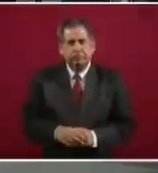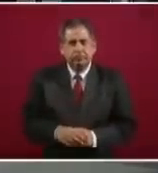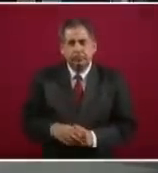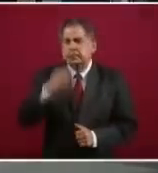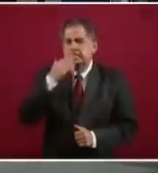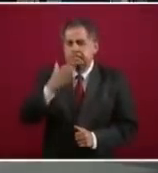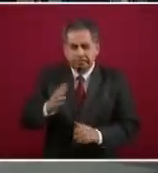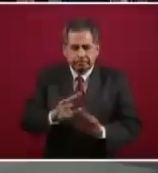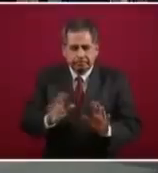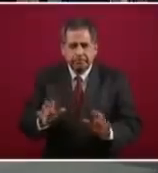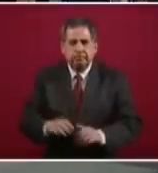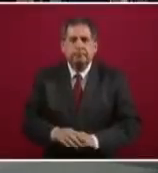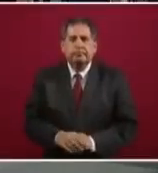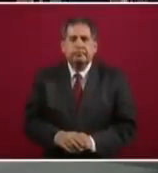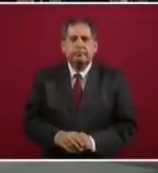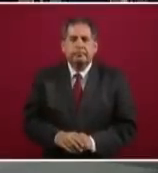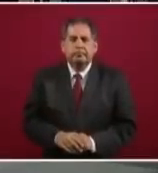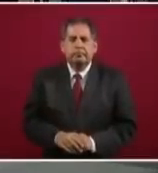bien.